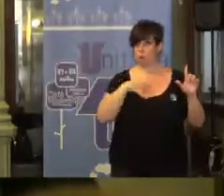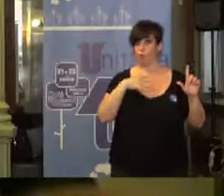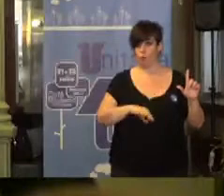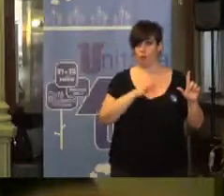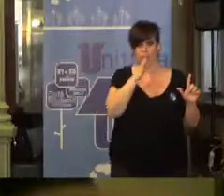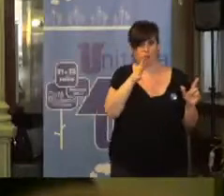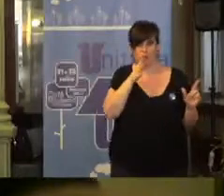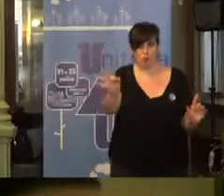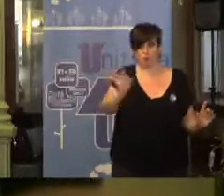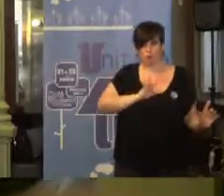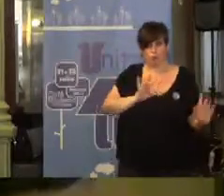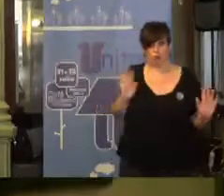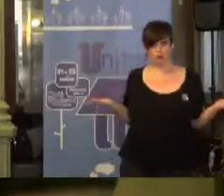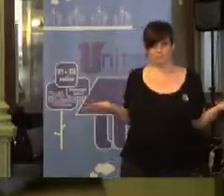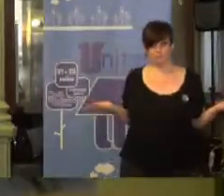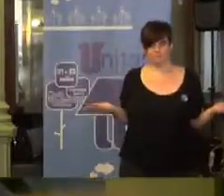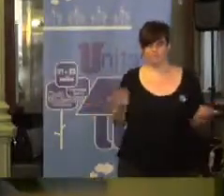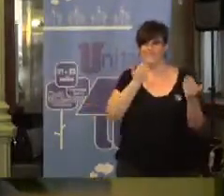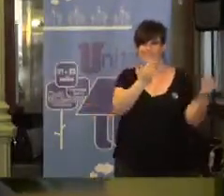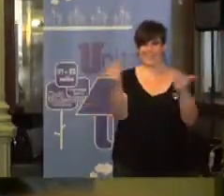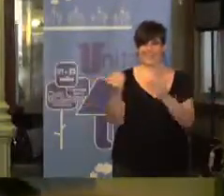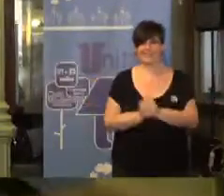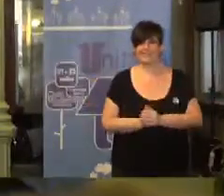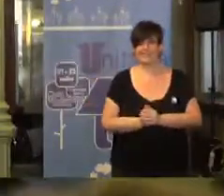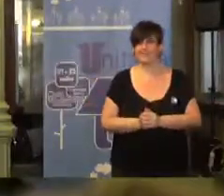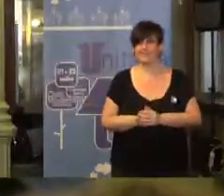corresponde. Porque lle corresponde. Grazas.